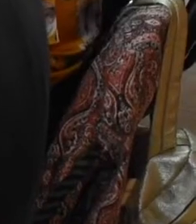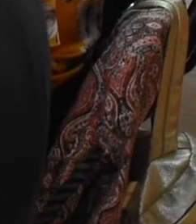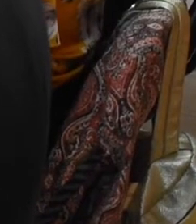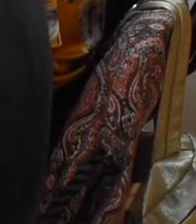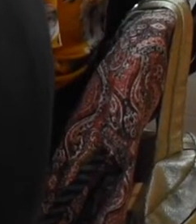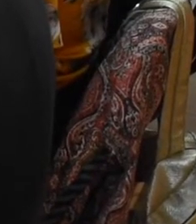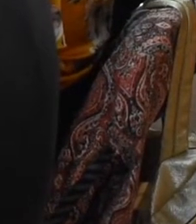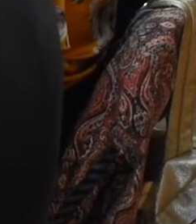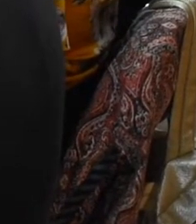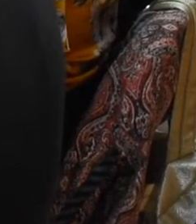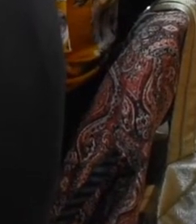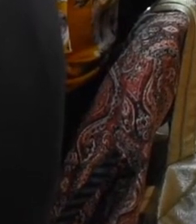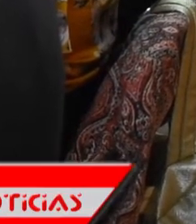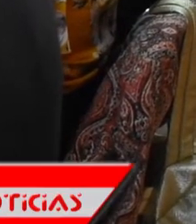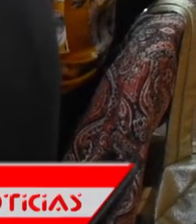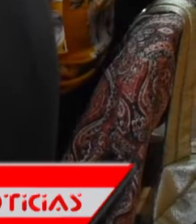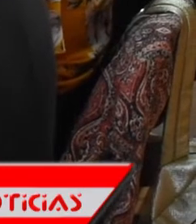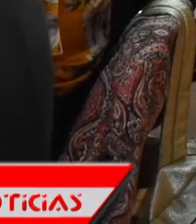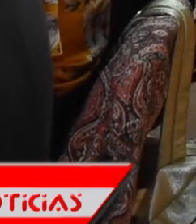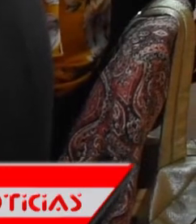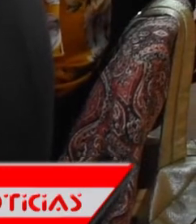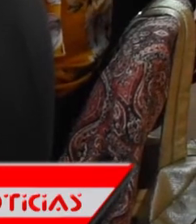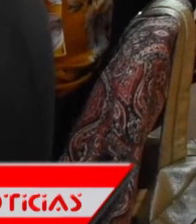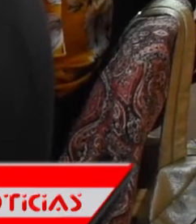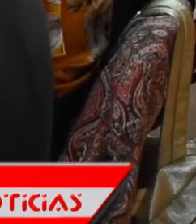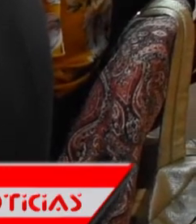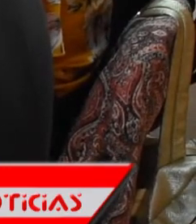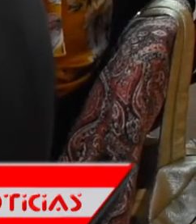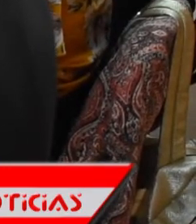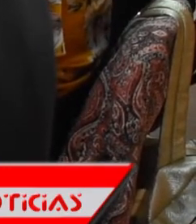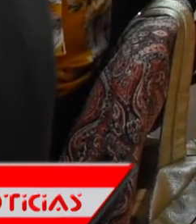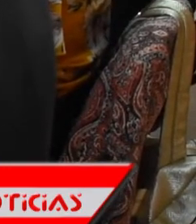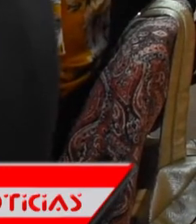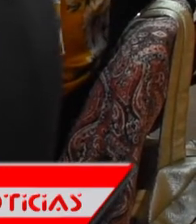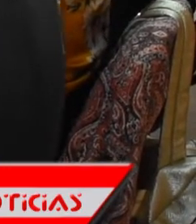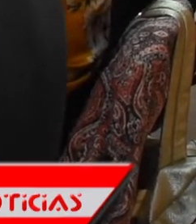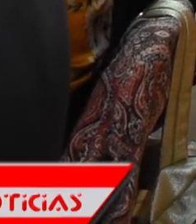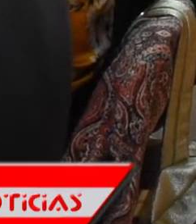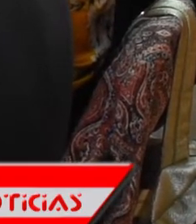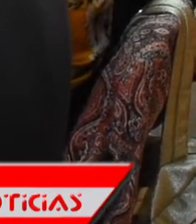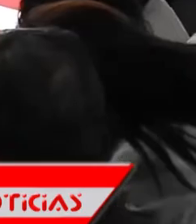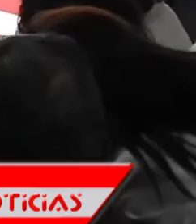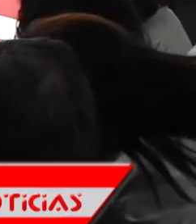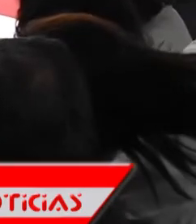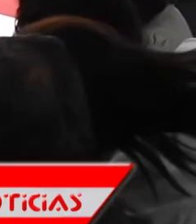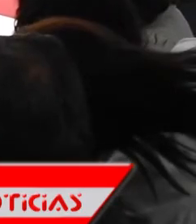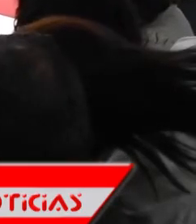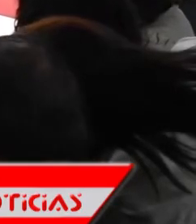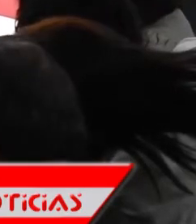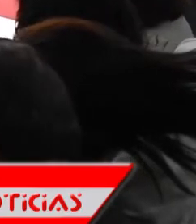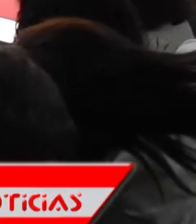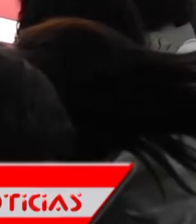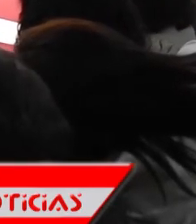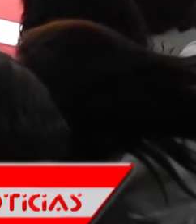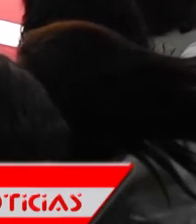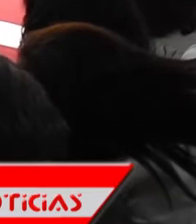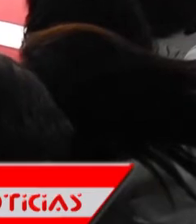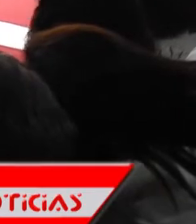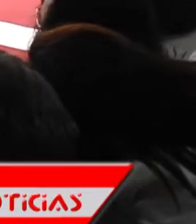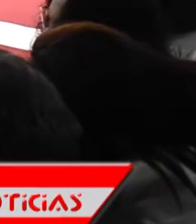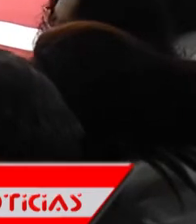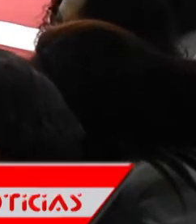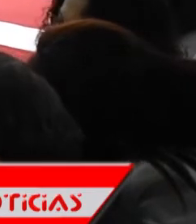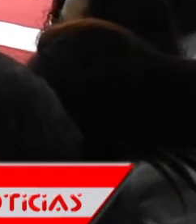el parlamentario por osorno criticó el trabajo en torno a la otorgación de proyectos sociales que según espinoza